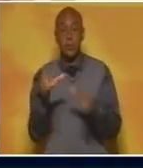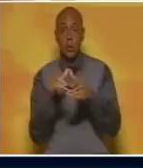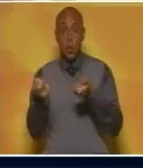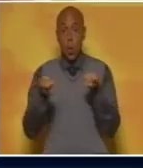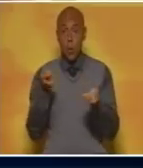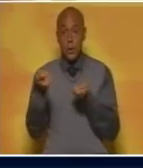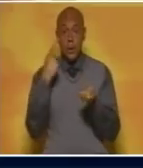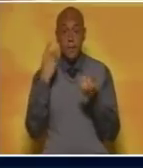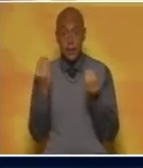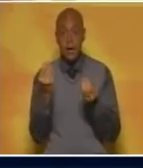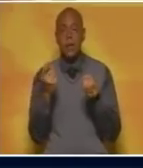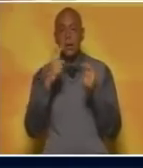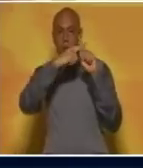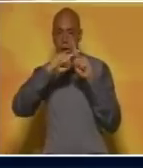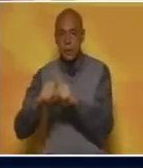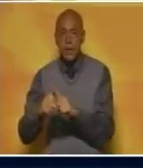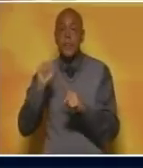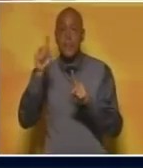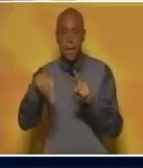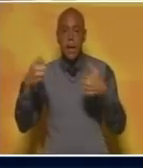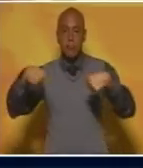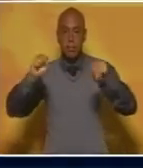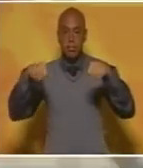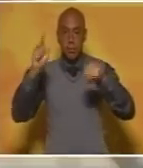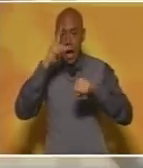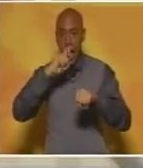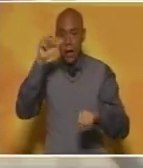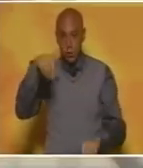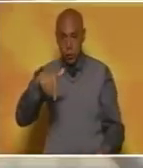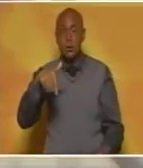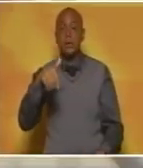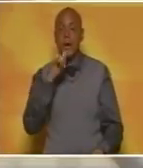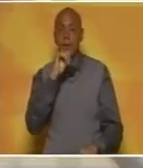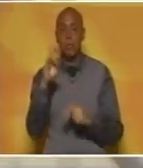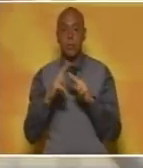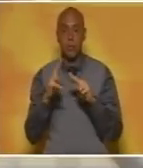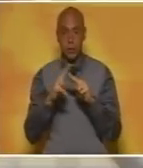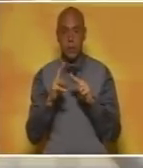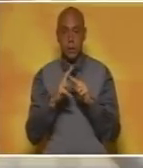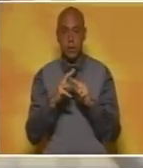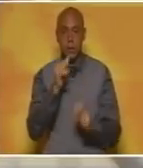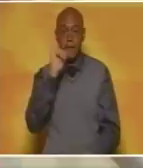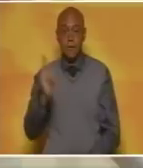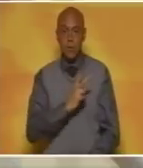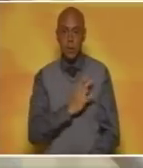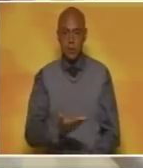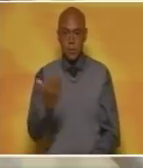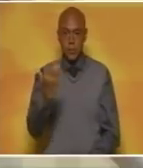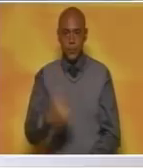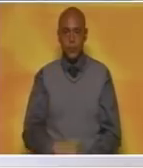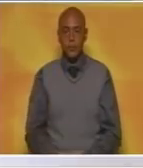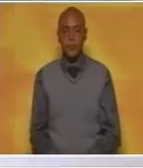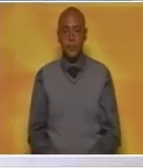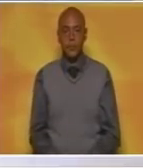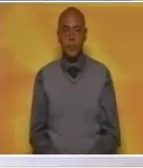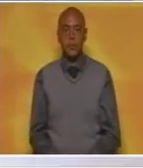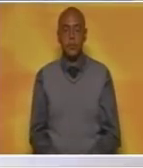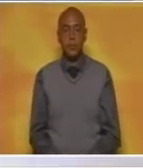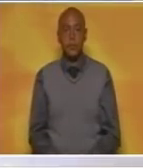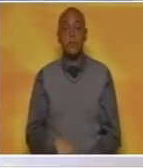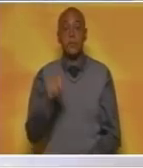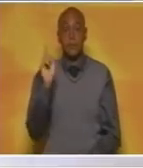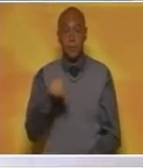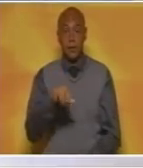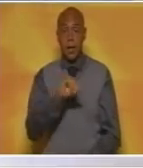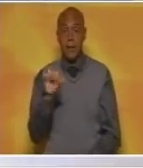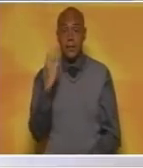mecanismo para realizar el censo de motorizados este año. En Táchira, Marine Glot, Noticiero Venevisión. Luego de